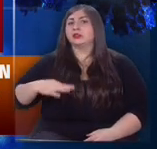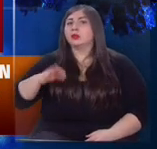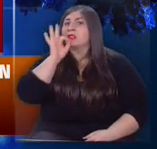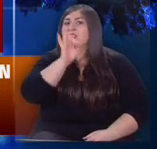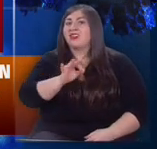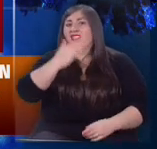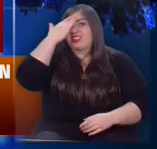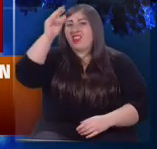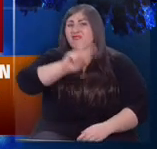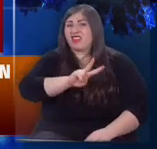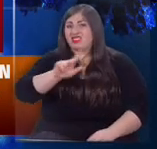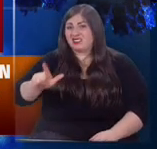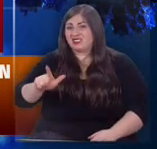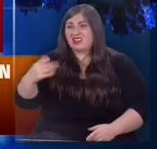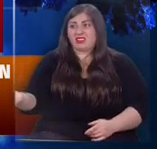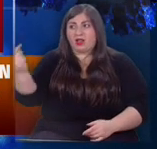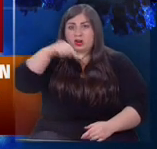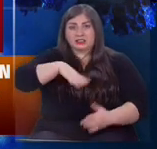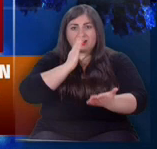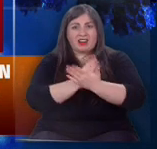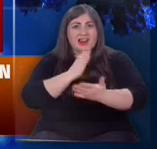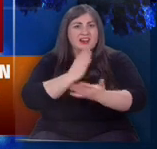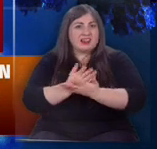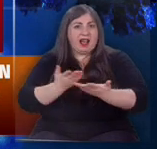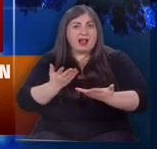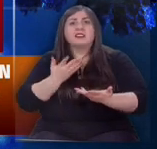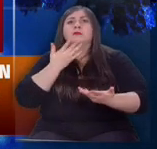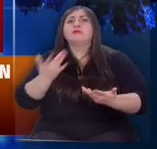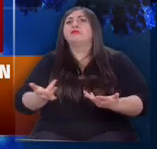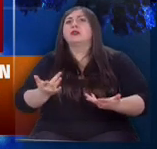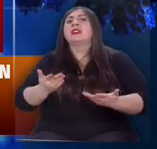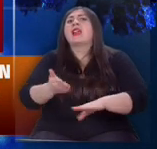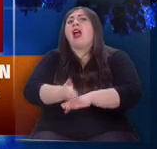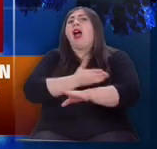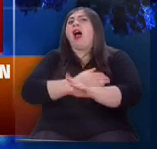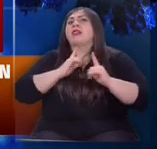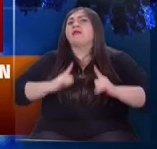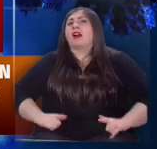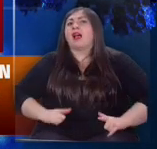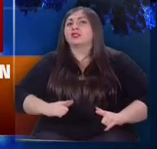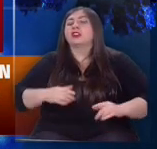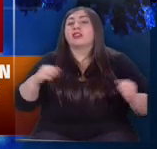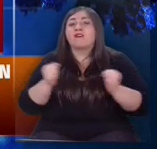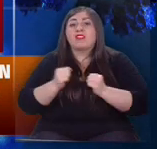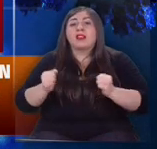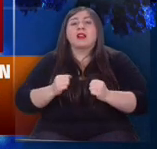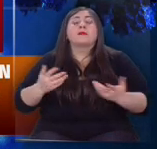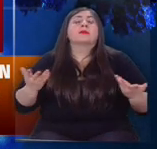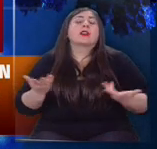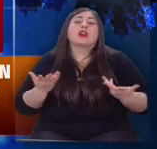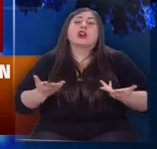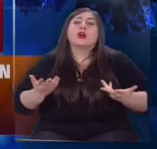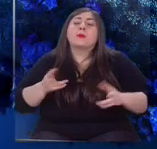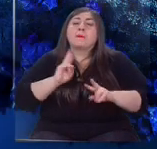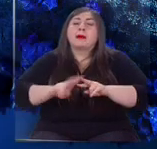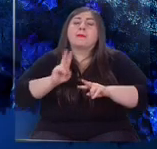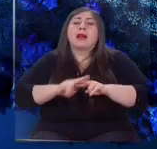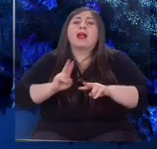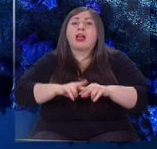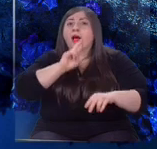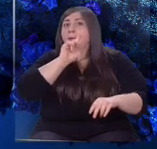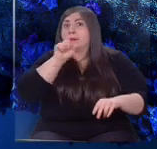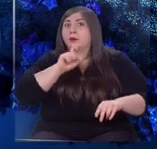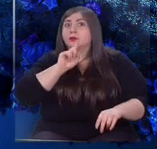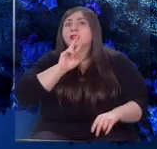que el día 27 se retornara a las clases, dado el adelantamiento, por supuesto, de las vacaciones de invierno. Vamos a la siguiente pregunta. ¿Cuán preparada, y esto es una pregunta que responden estos